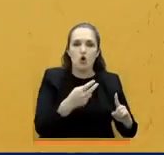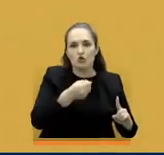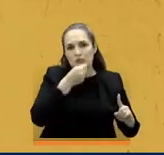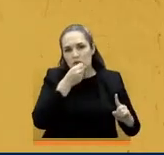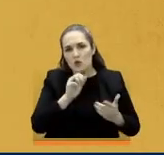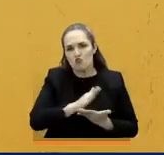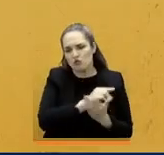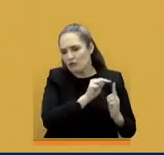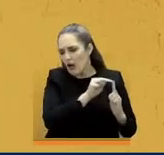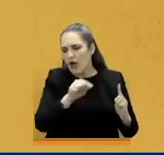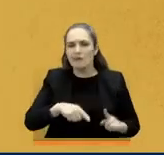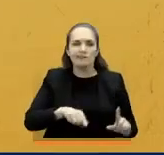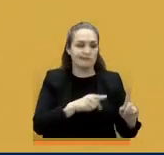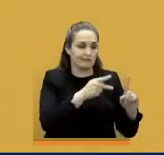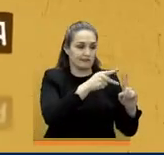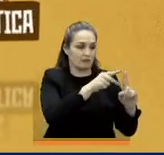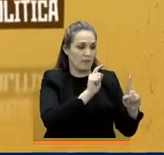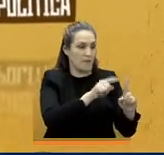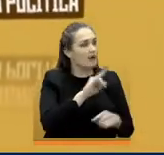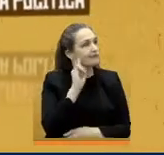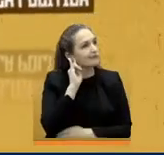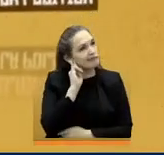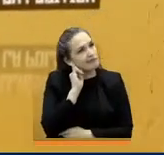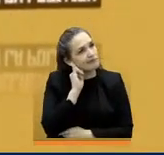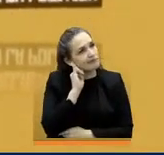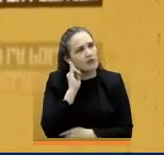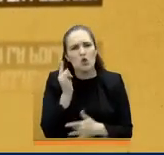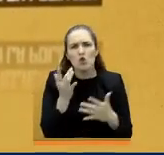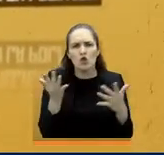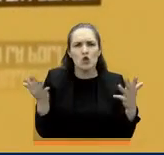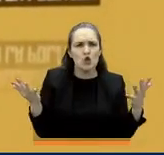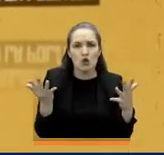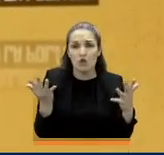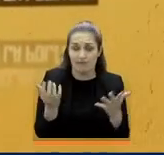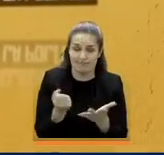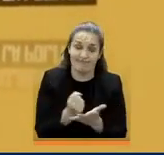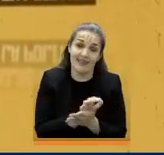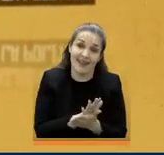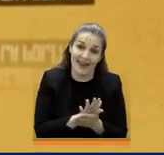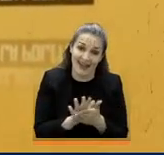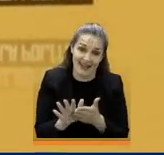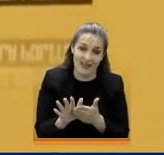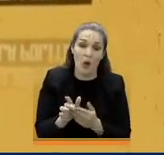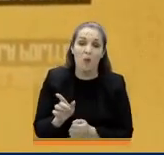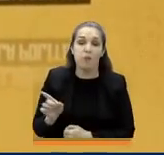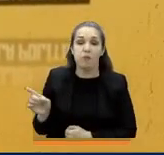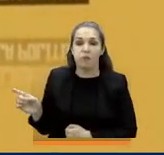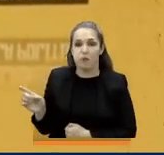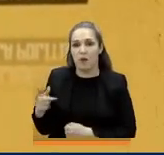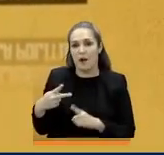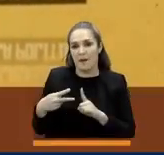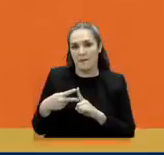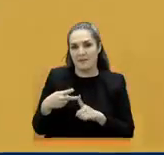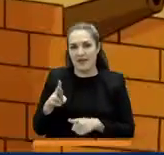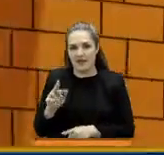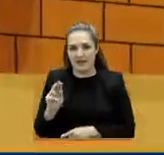y conversaciones. Desde hoy lo puede encontrar de forma gratuita en nuestra plataforma de RTVC Play.